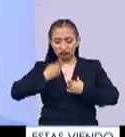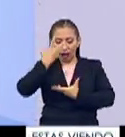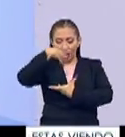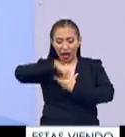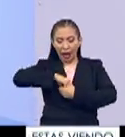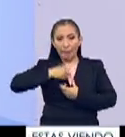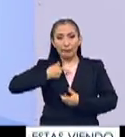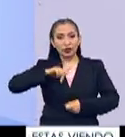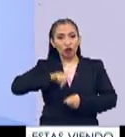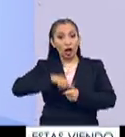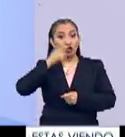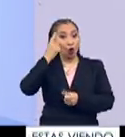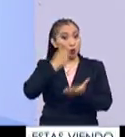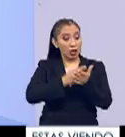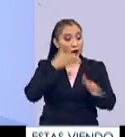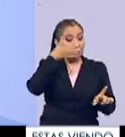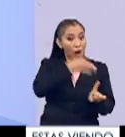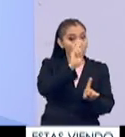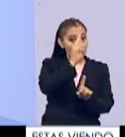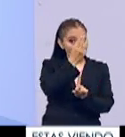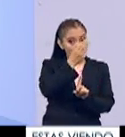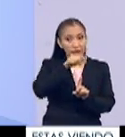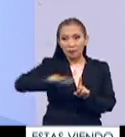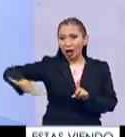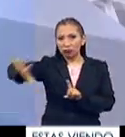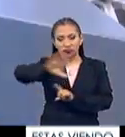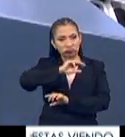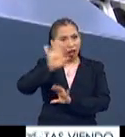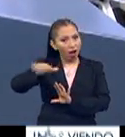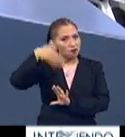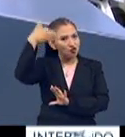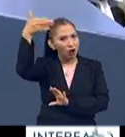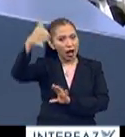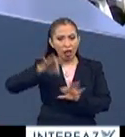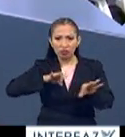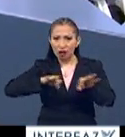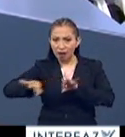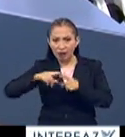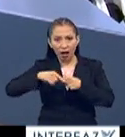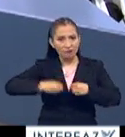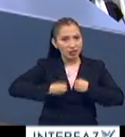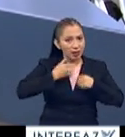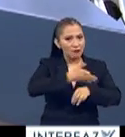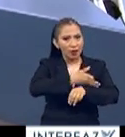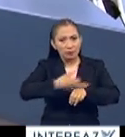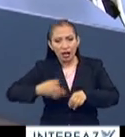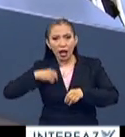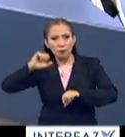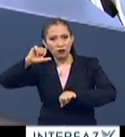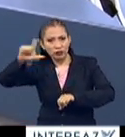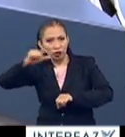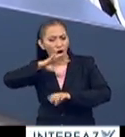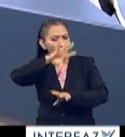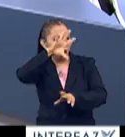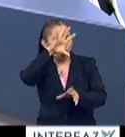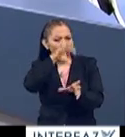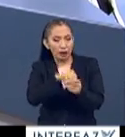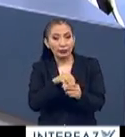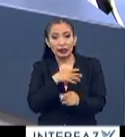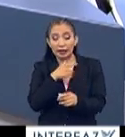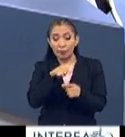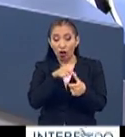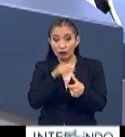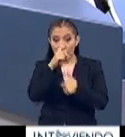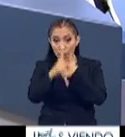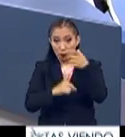personal, no nada más dentro de una universidad, sino totalmente en el campo laboral, en la vida familiar, en la vida profesional. Tenemos la